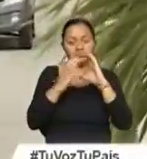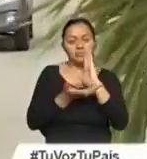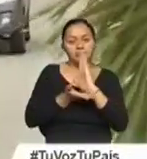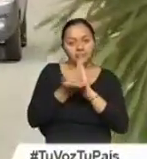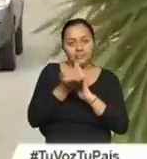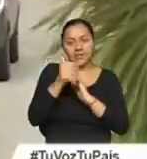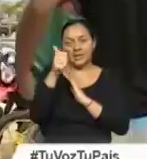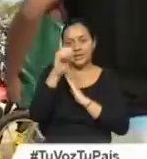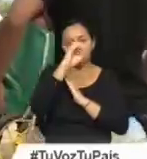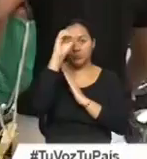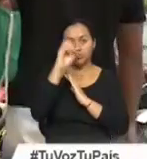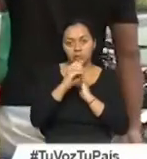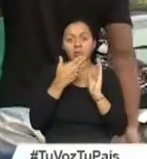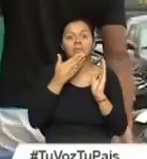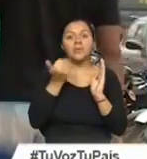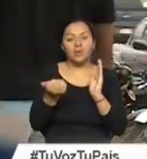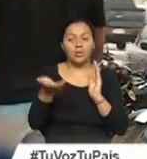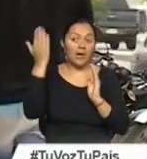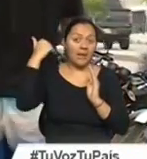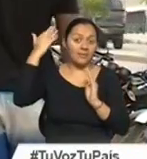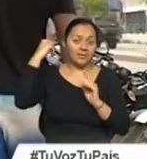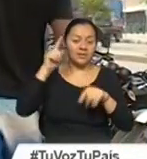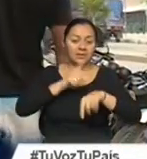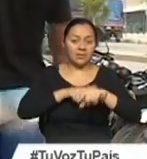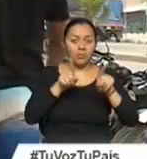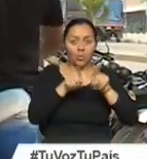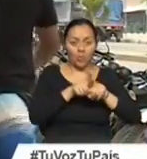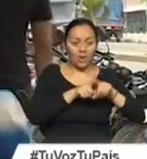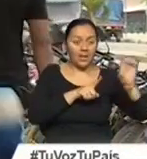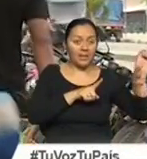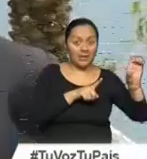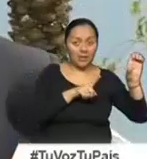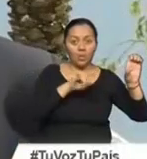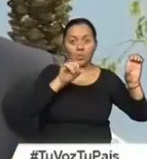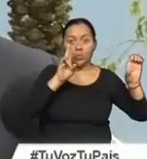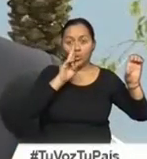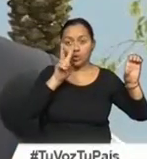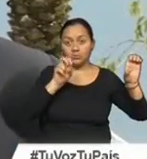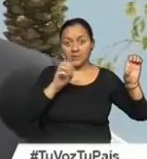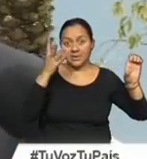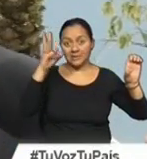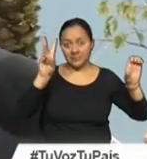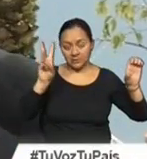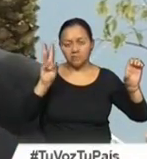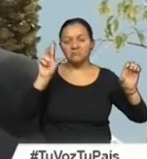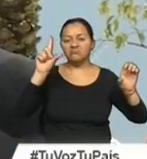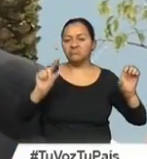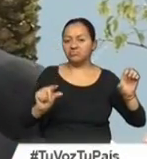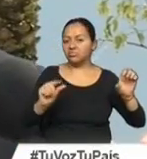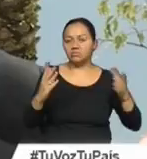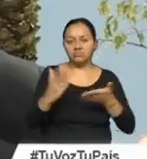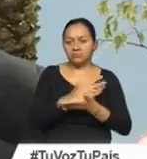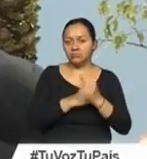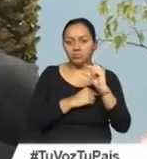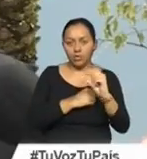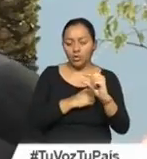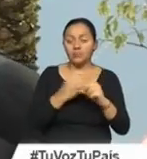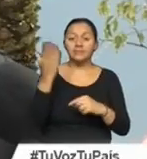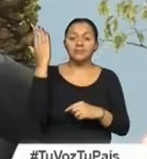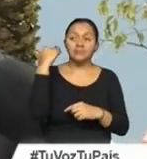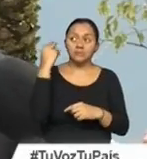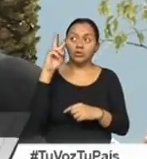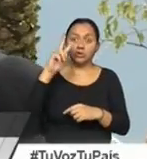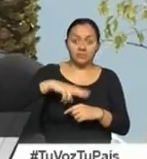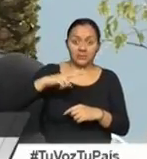del 10% en relación con el mismo periodo de 2016. El impuesto al valor agregado en los dos últimos meses hemos